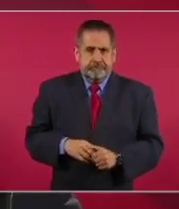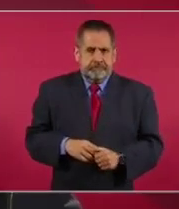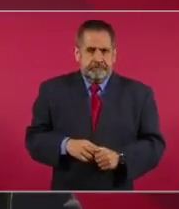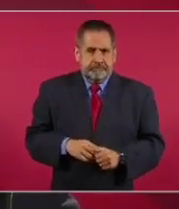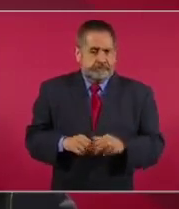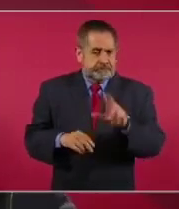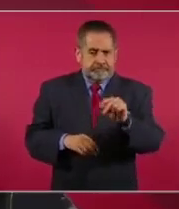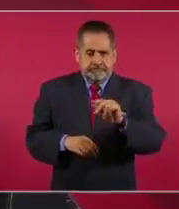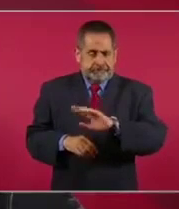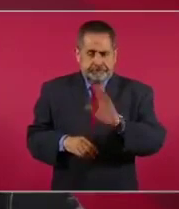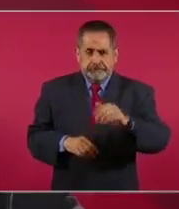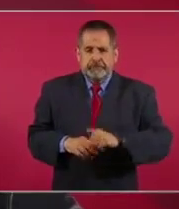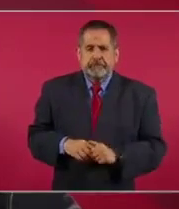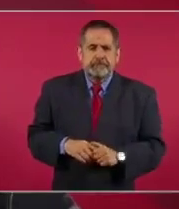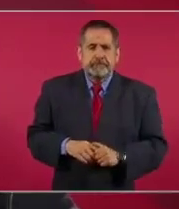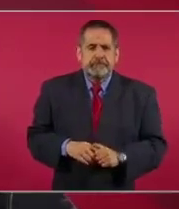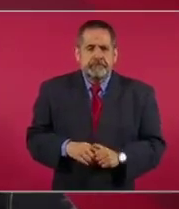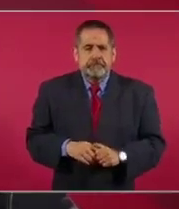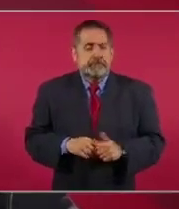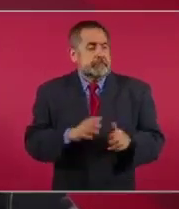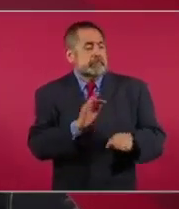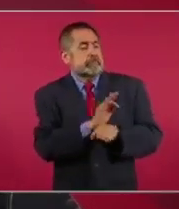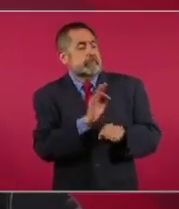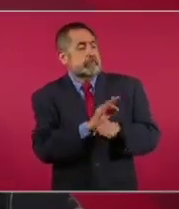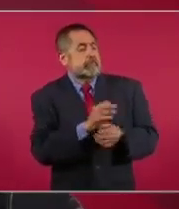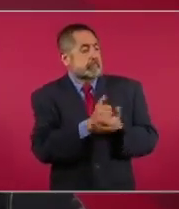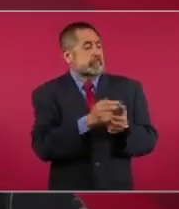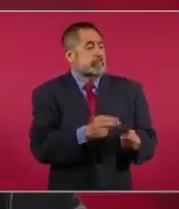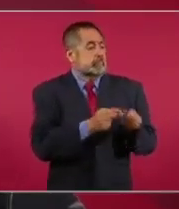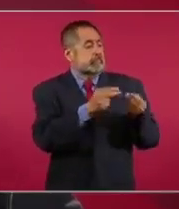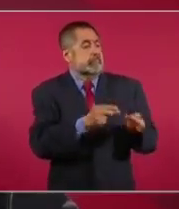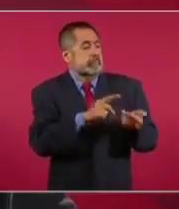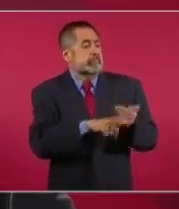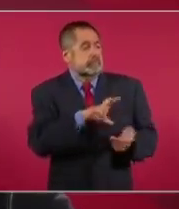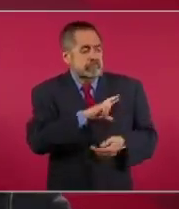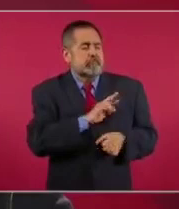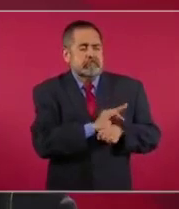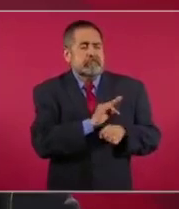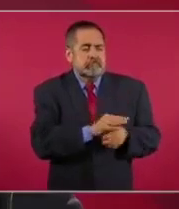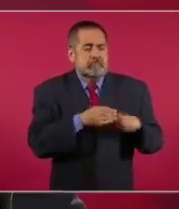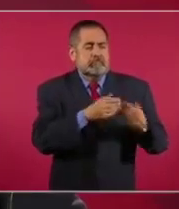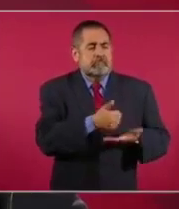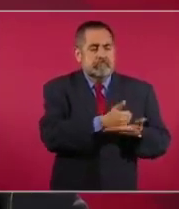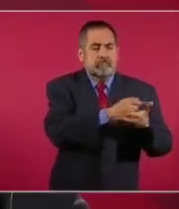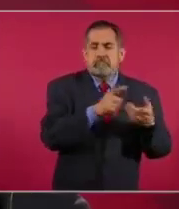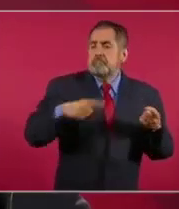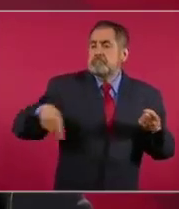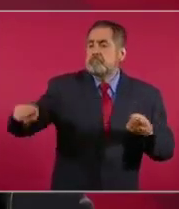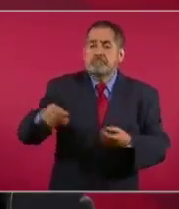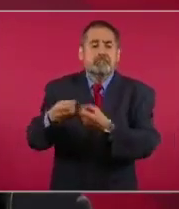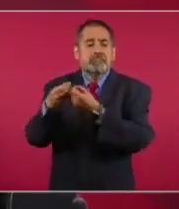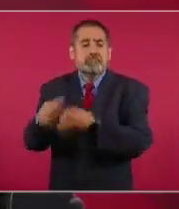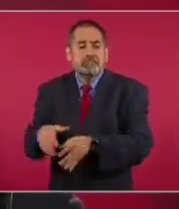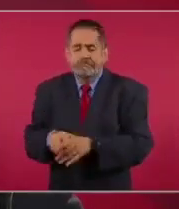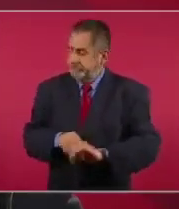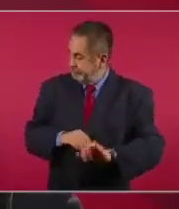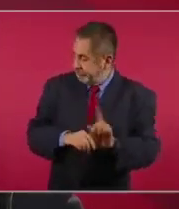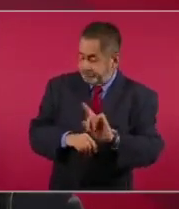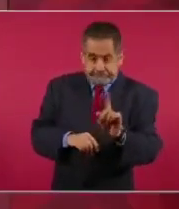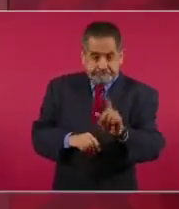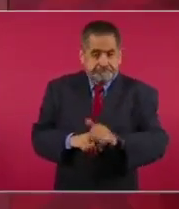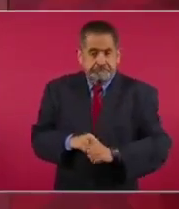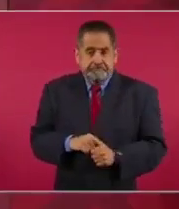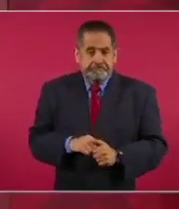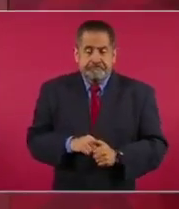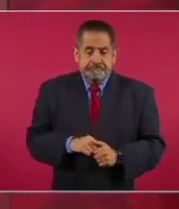nada de estar protegiendo negocios particulares afectando la economía